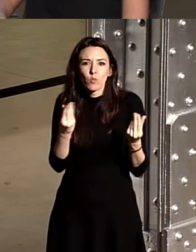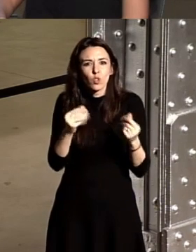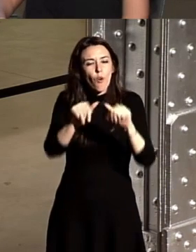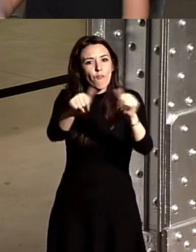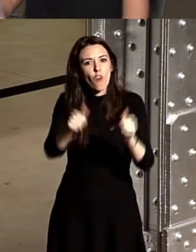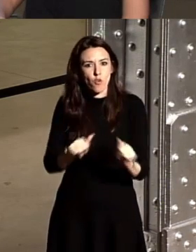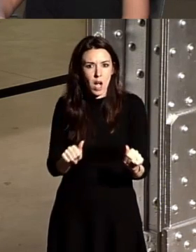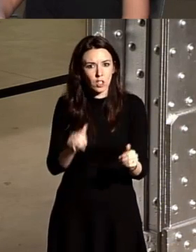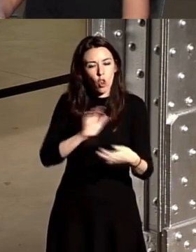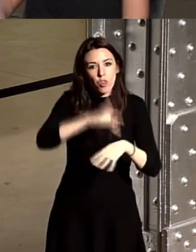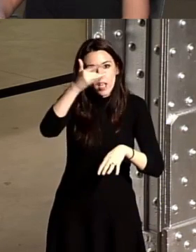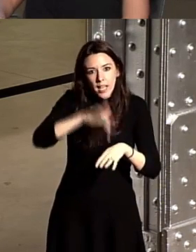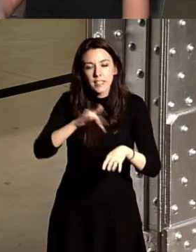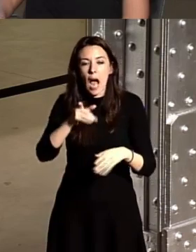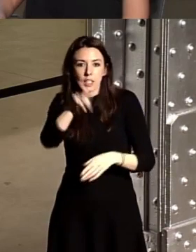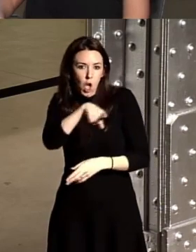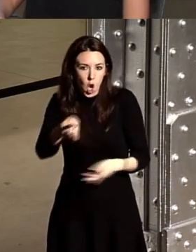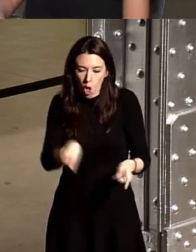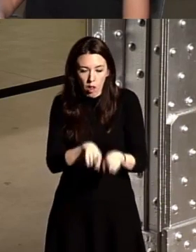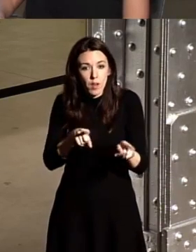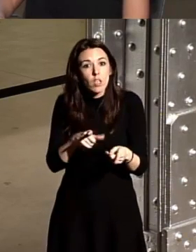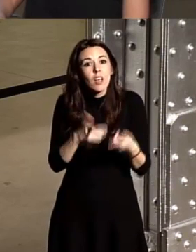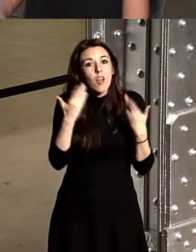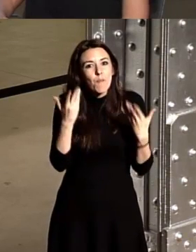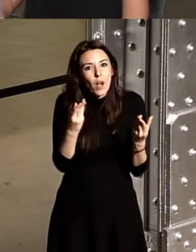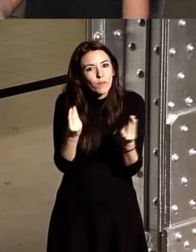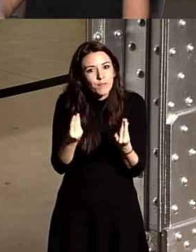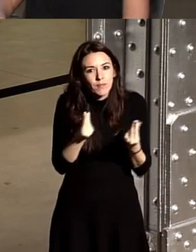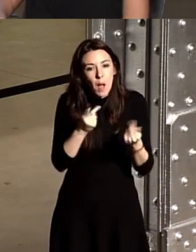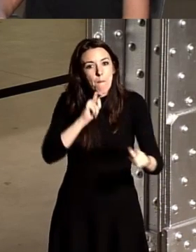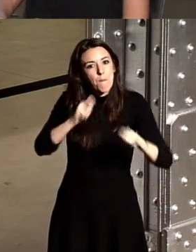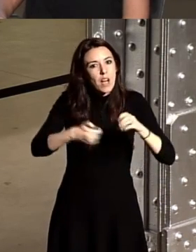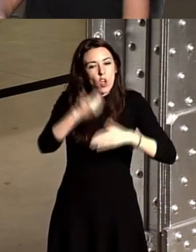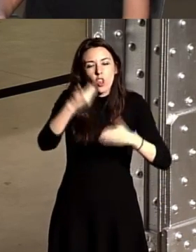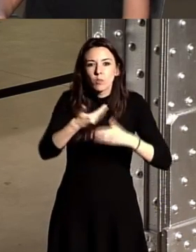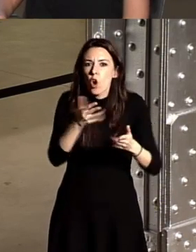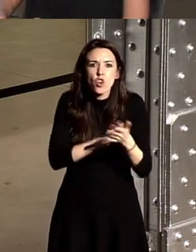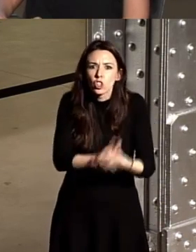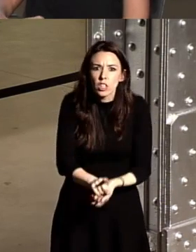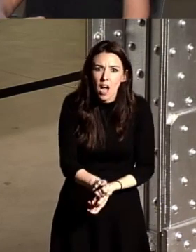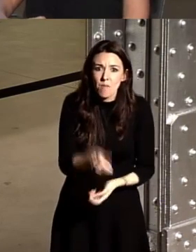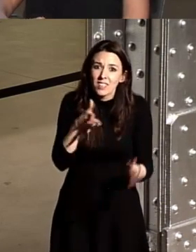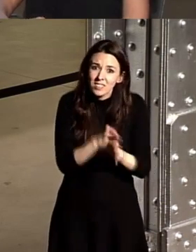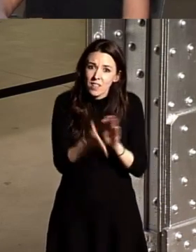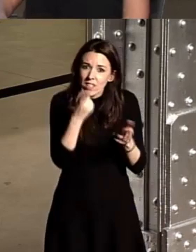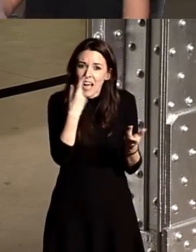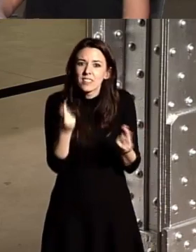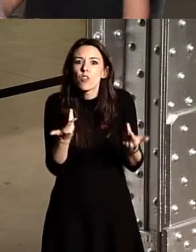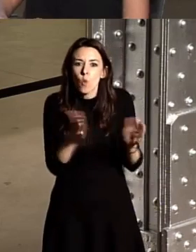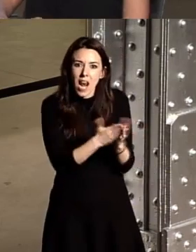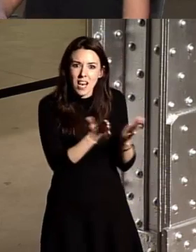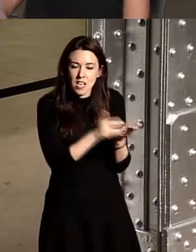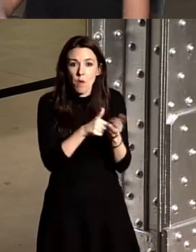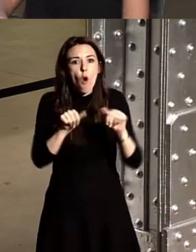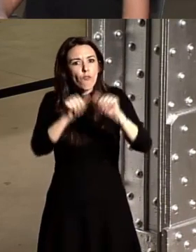formatos, digital o no digital, pero no se habla de la esencia de lo que es el periodismo, y la esencia del periodismo es lo que es este libro. Entonces, el formato da